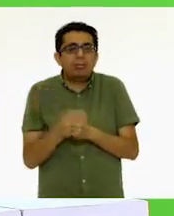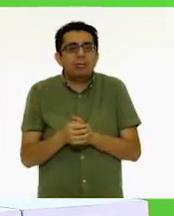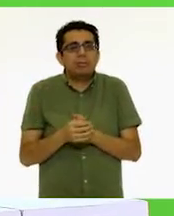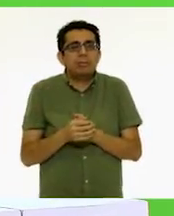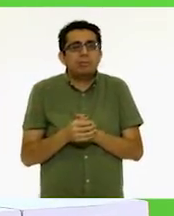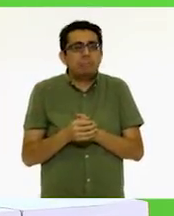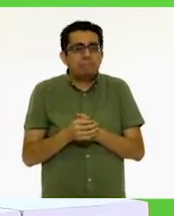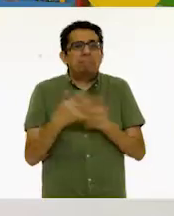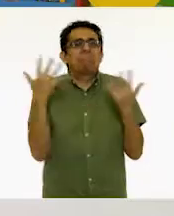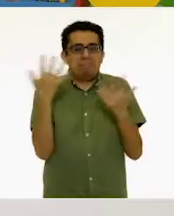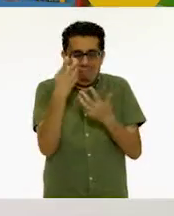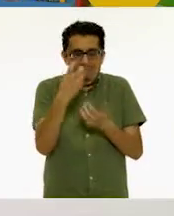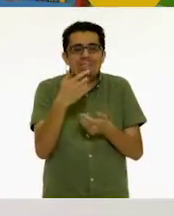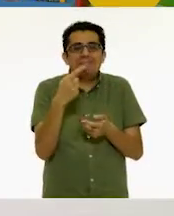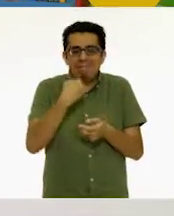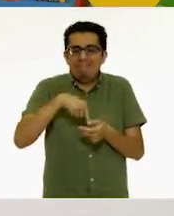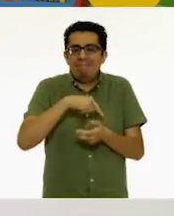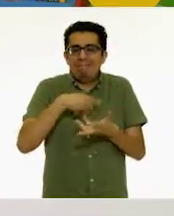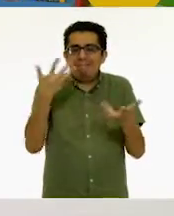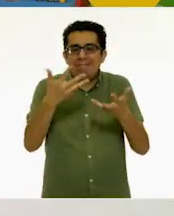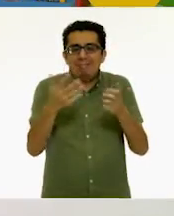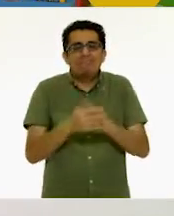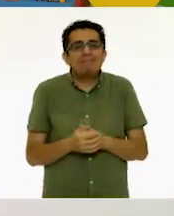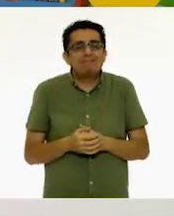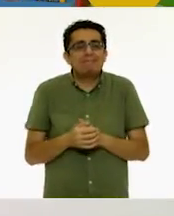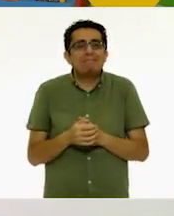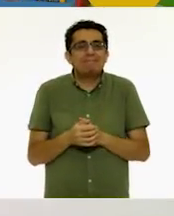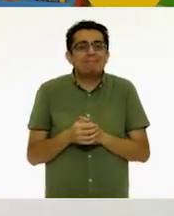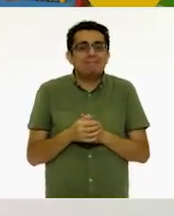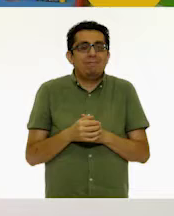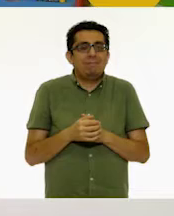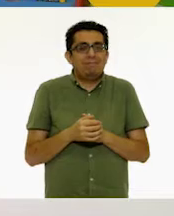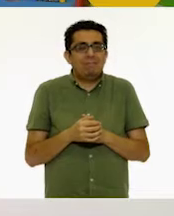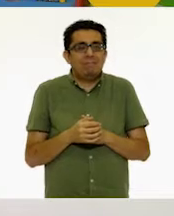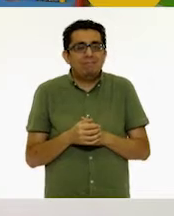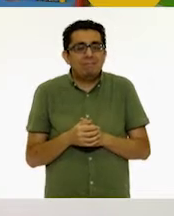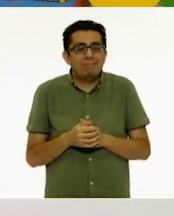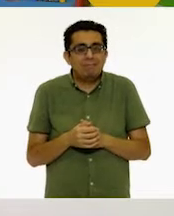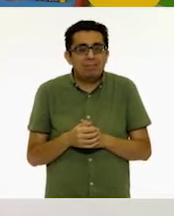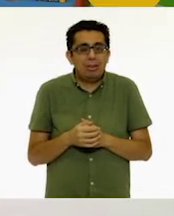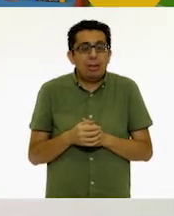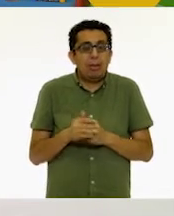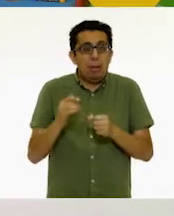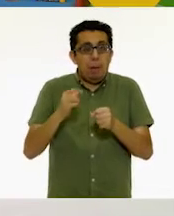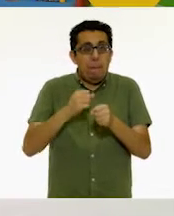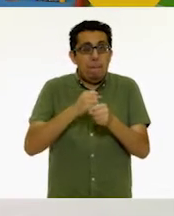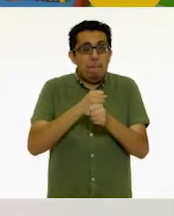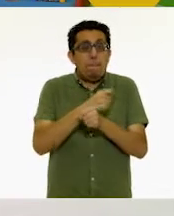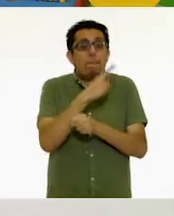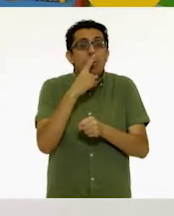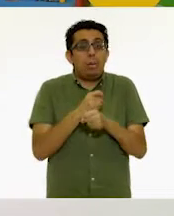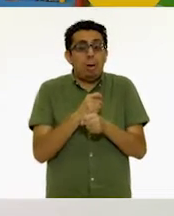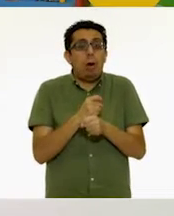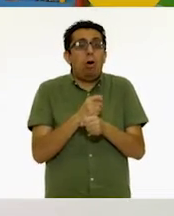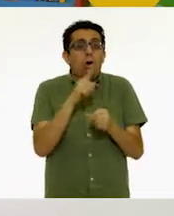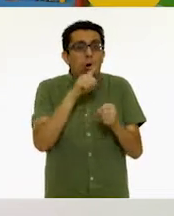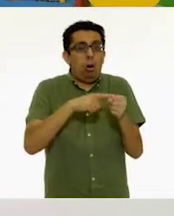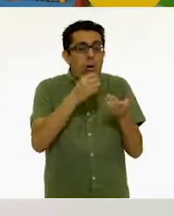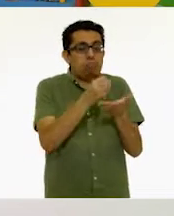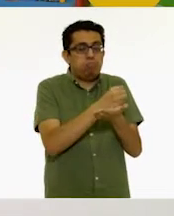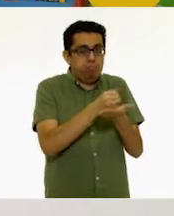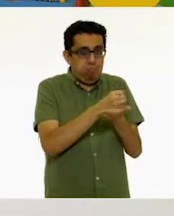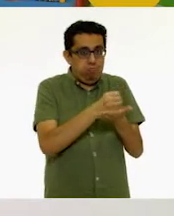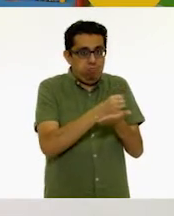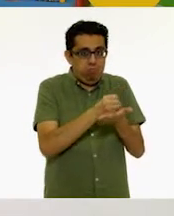a contar. ¡Bien! Primero, contaré los crayones. Ayúdenme en casa,